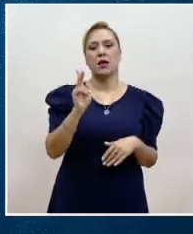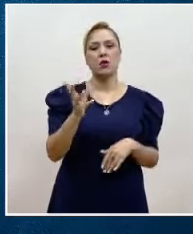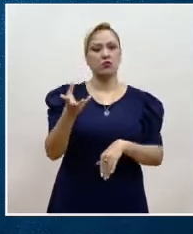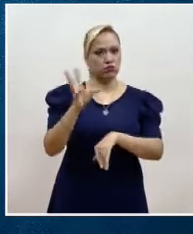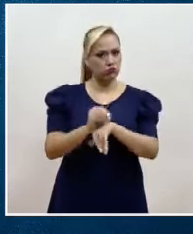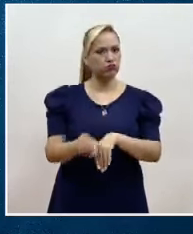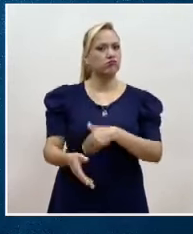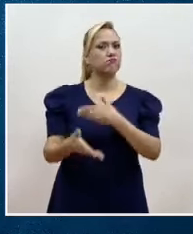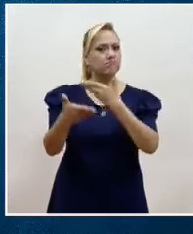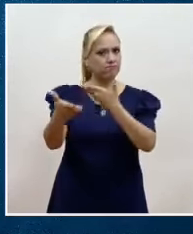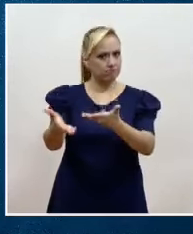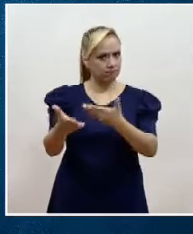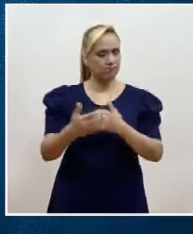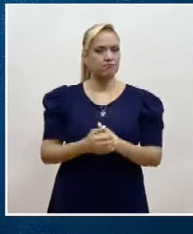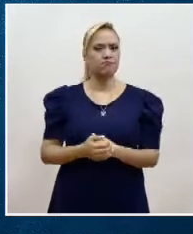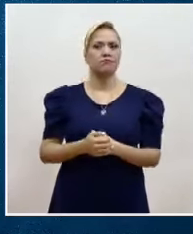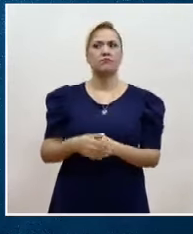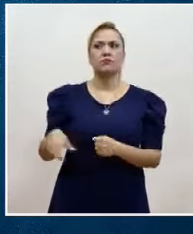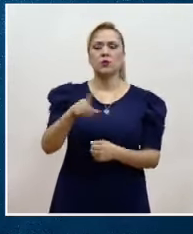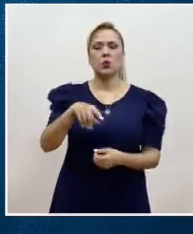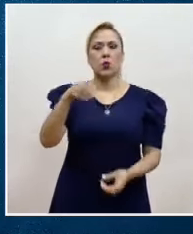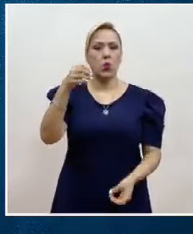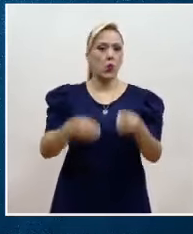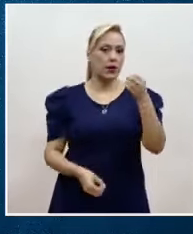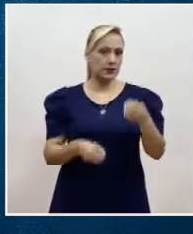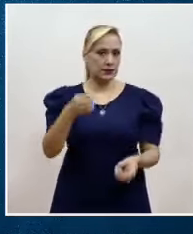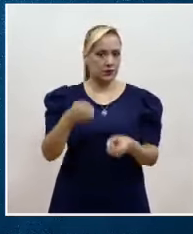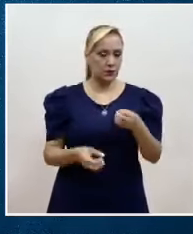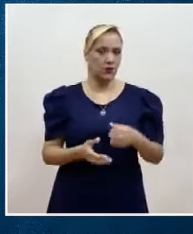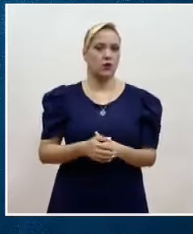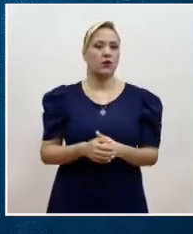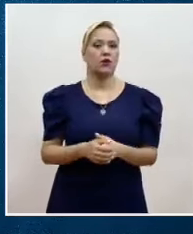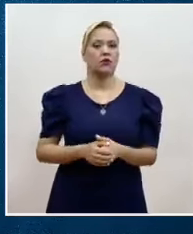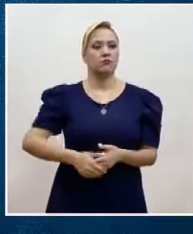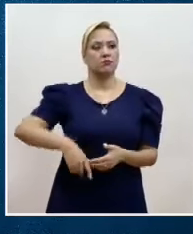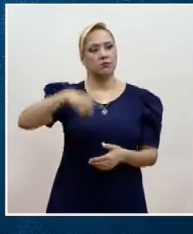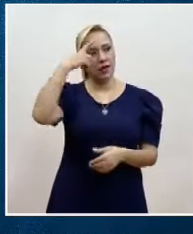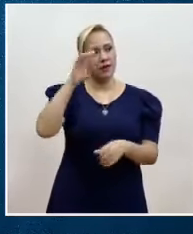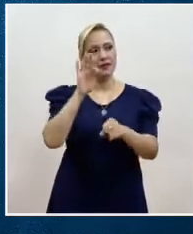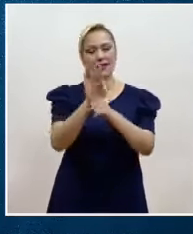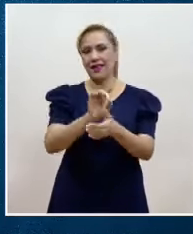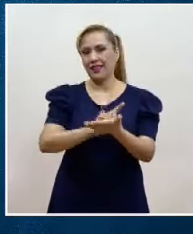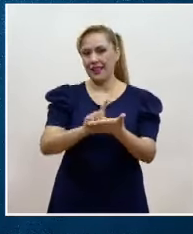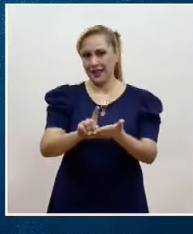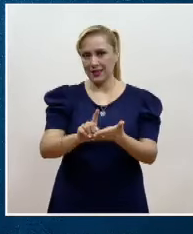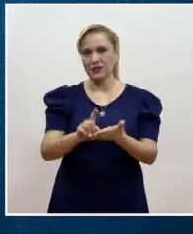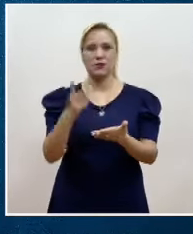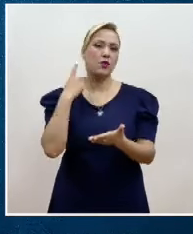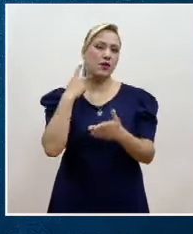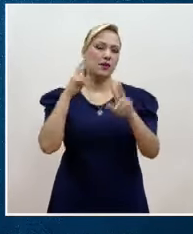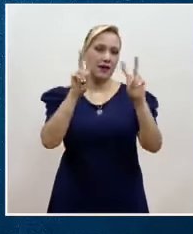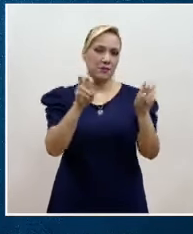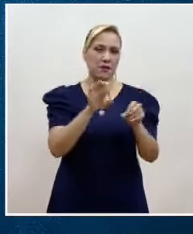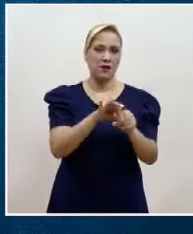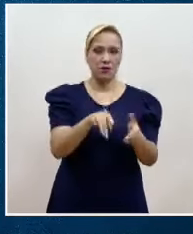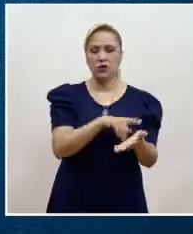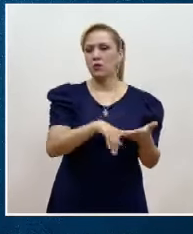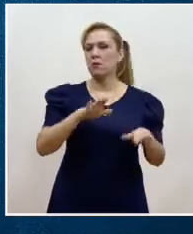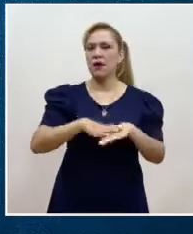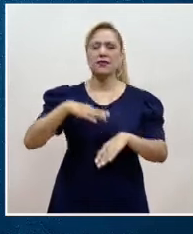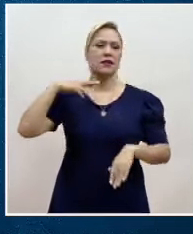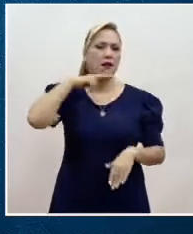permitir que los juicios en donde se permite la protección de derechos político-electorales se hagan de manera más rápida y